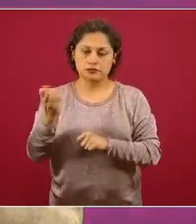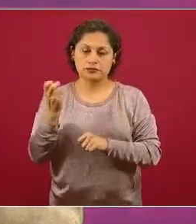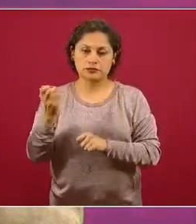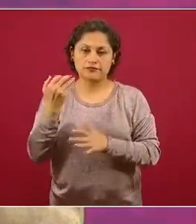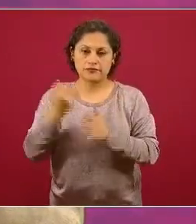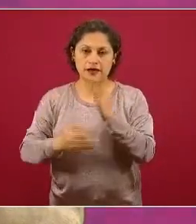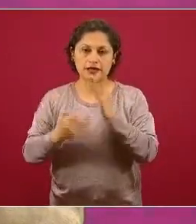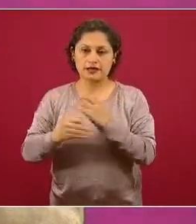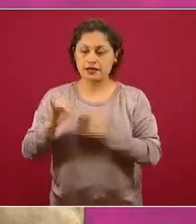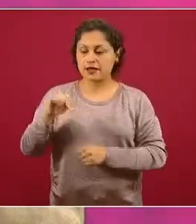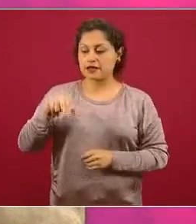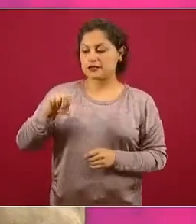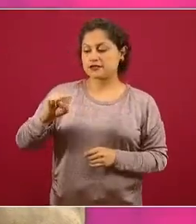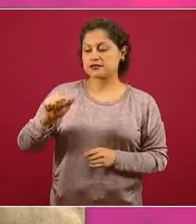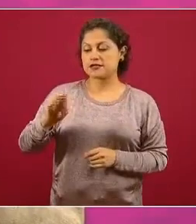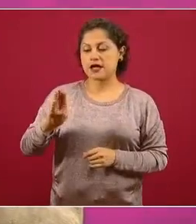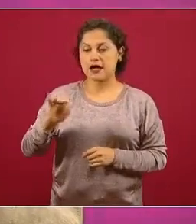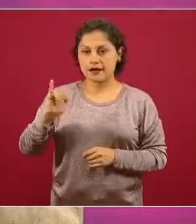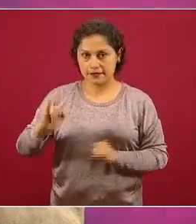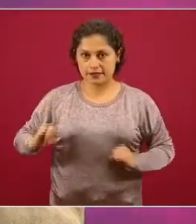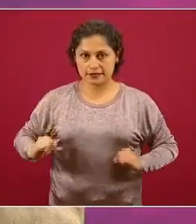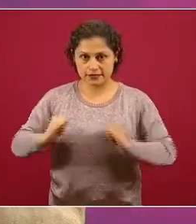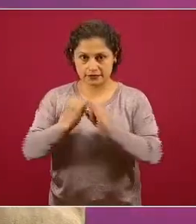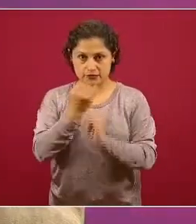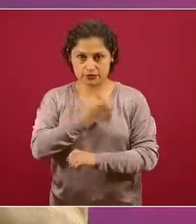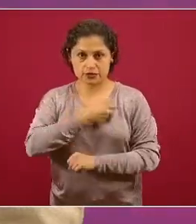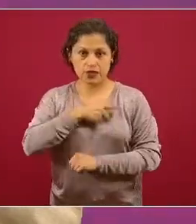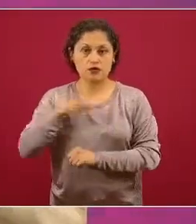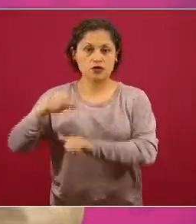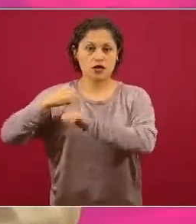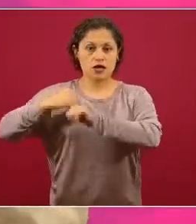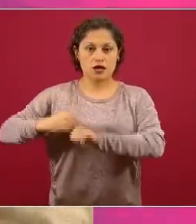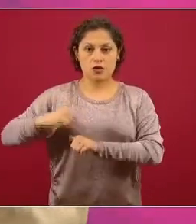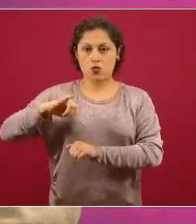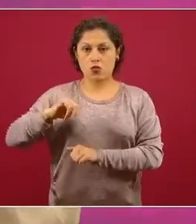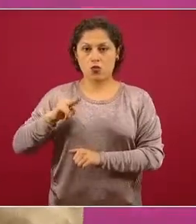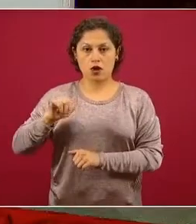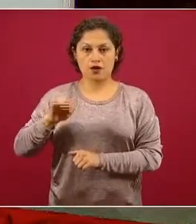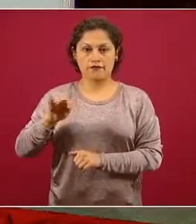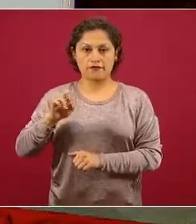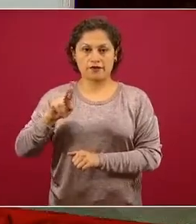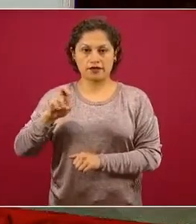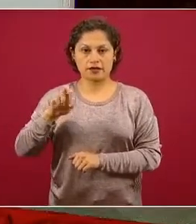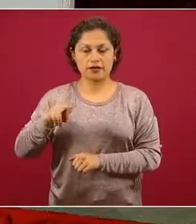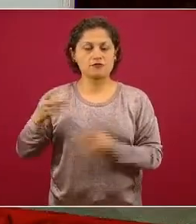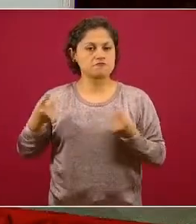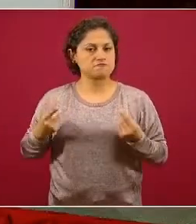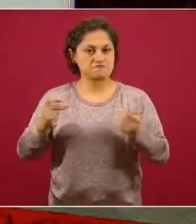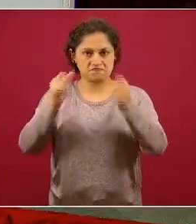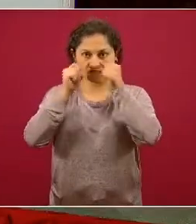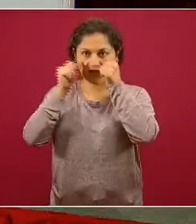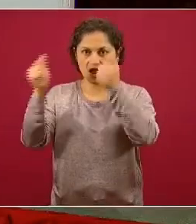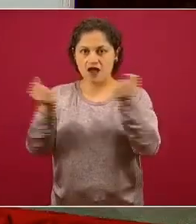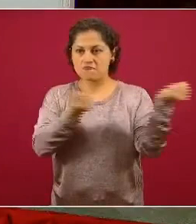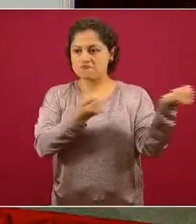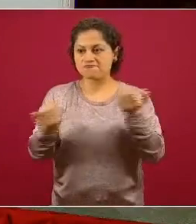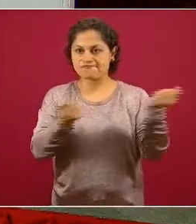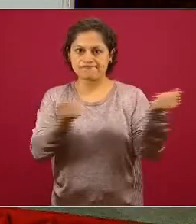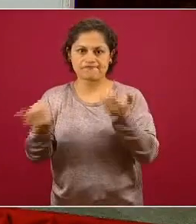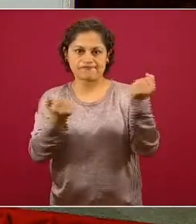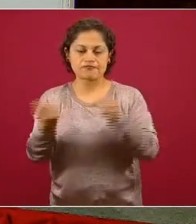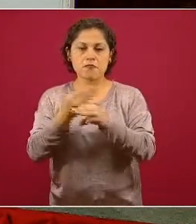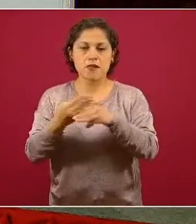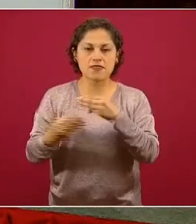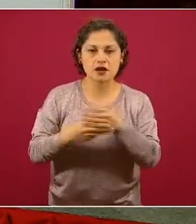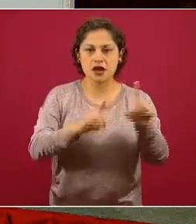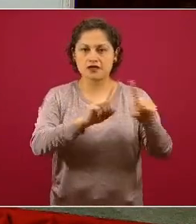El INSABI, el Instituto de Salud para el Bienestar, a cargo del maestro Juan Ferrer, también enseguida empezó a mandar equipo e insumos y ya se